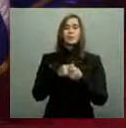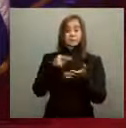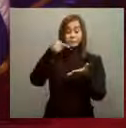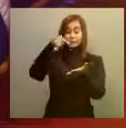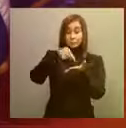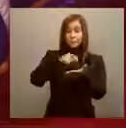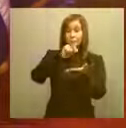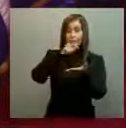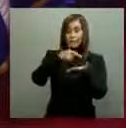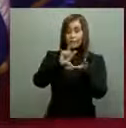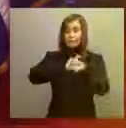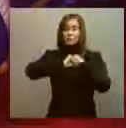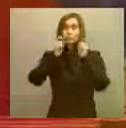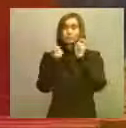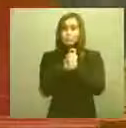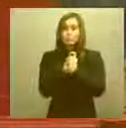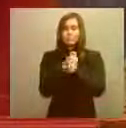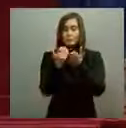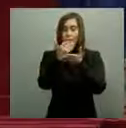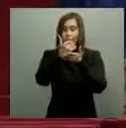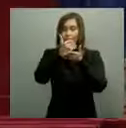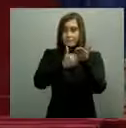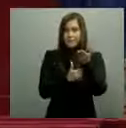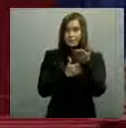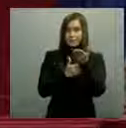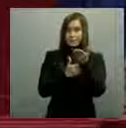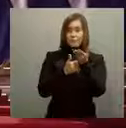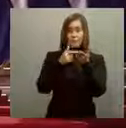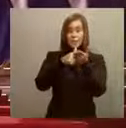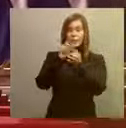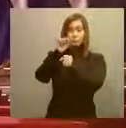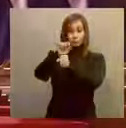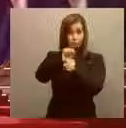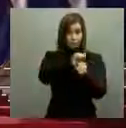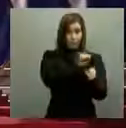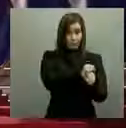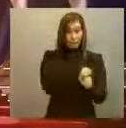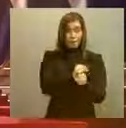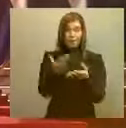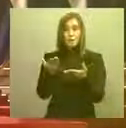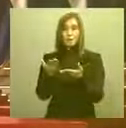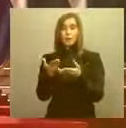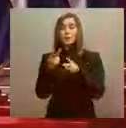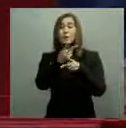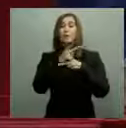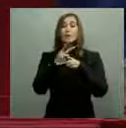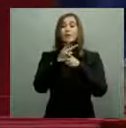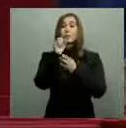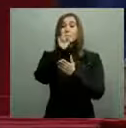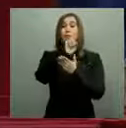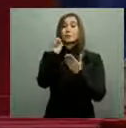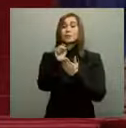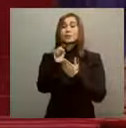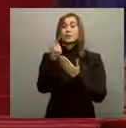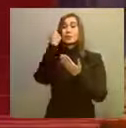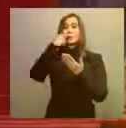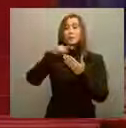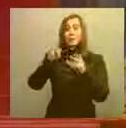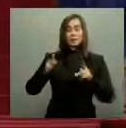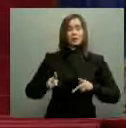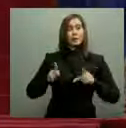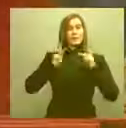para revisar y transformar el marco regulatorio que rige el empleo, el trabajo y la seguridad social para garantizar una